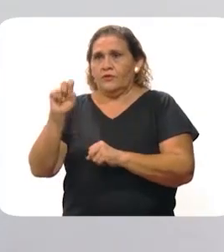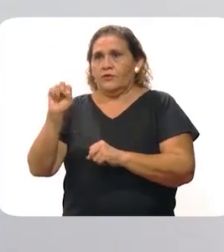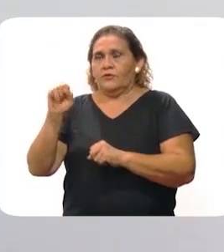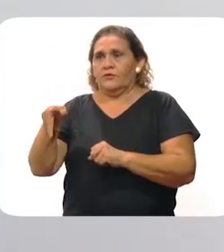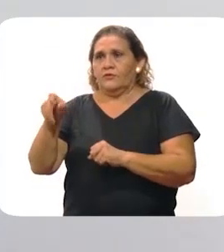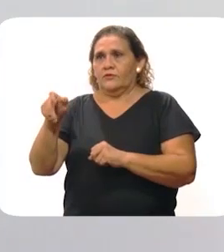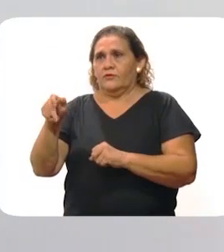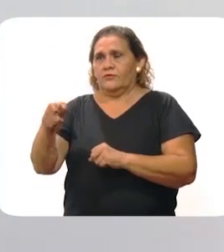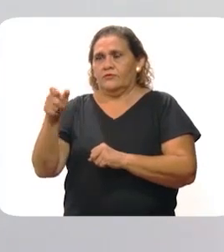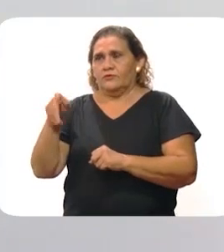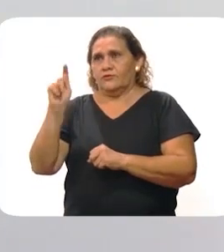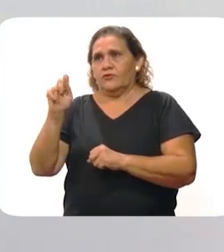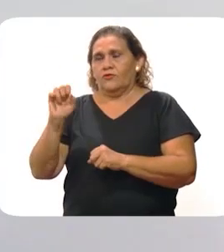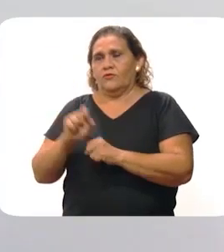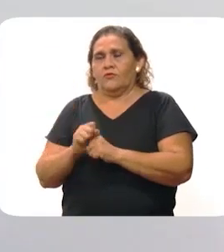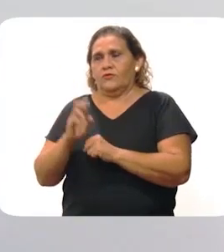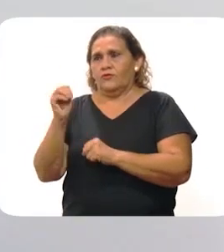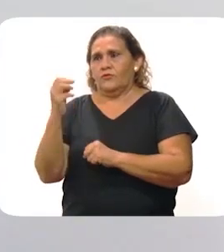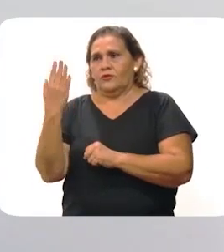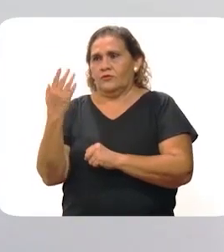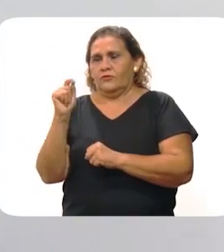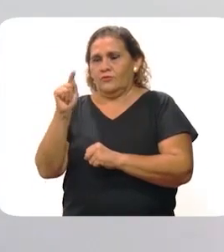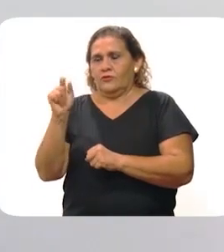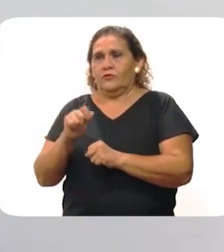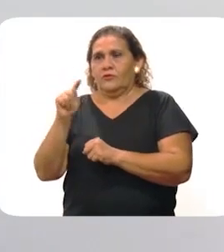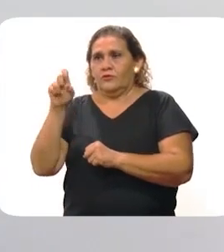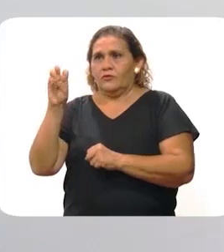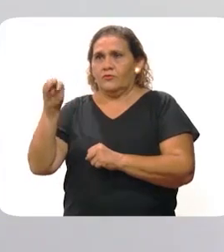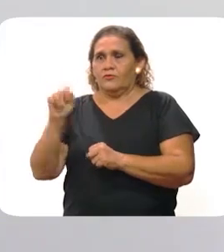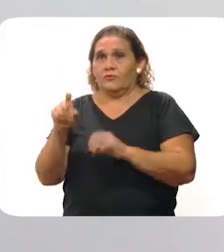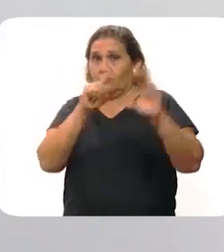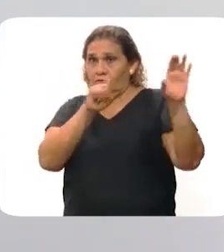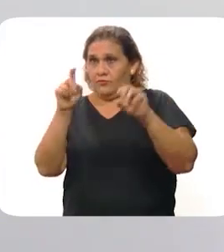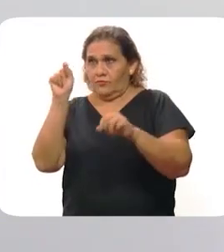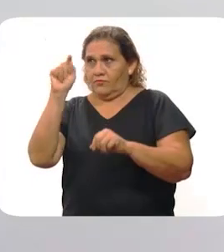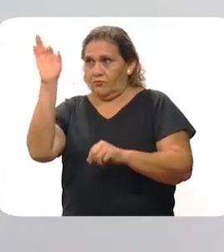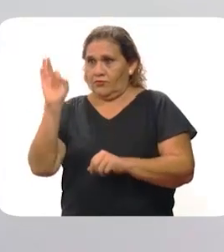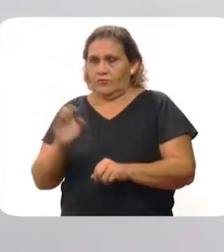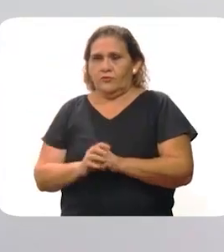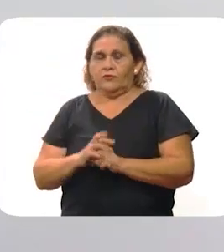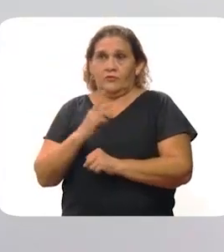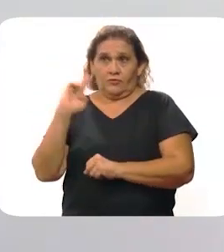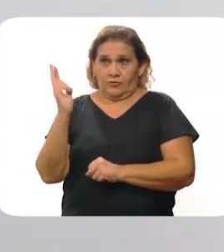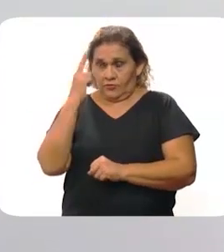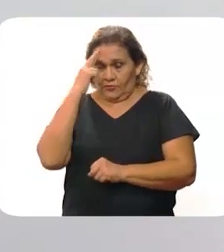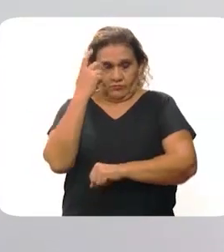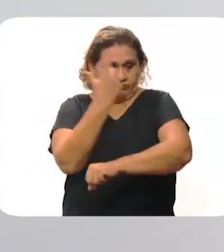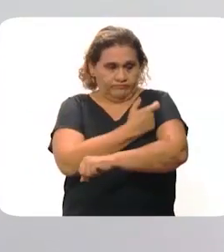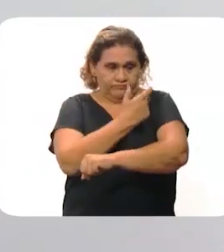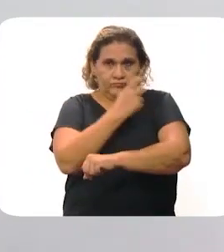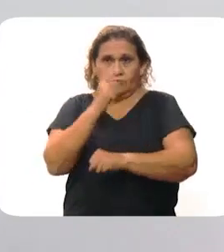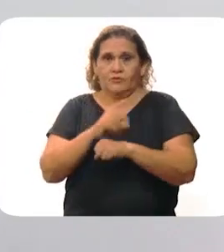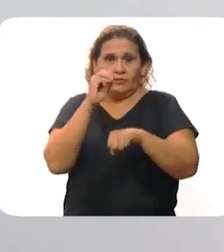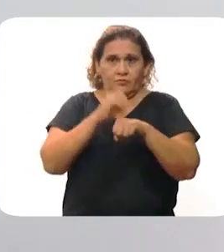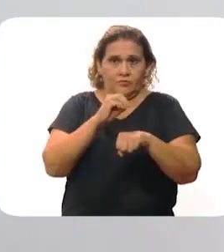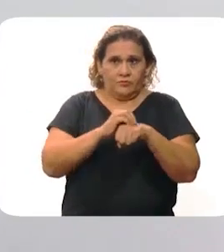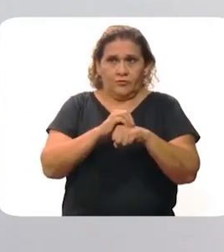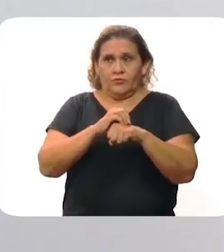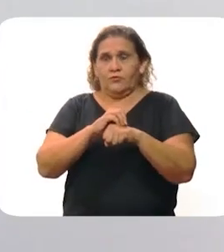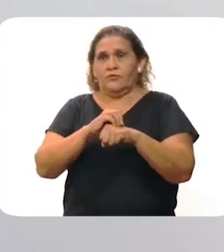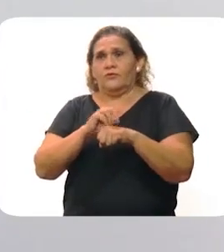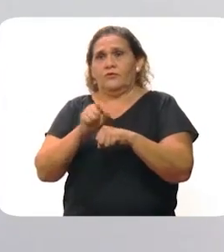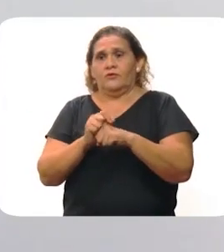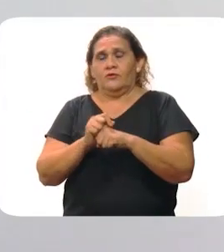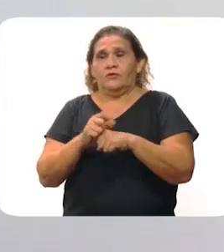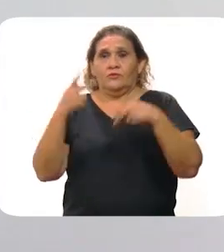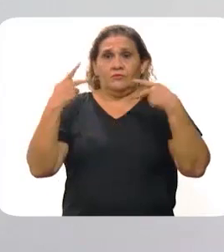con 95.2% y Temozón con un 100%. Se recuerda que las vacunas se ponen a